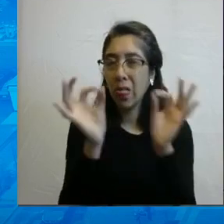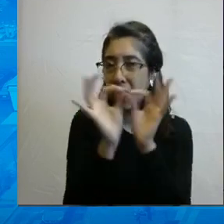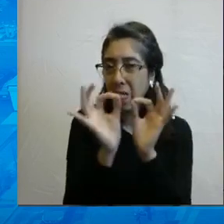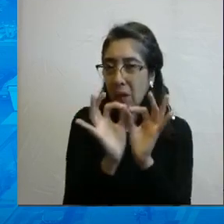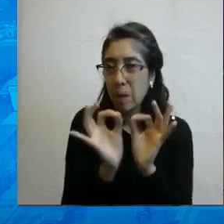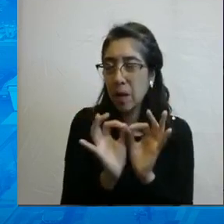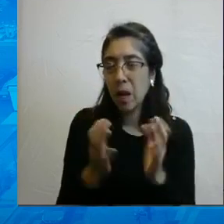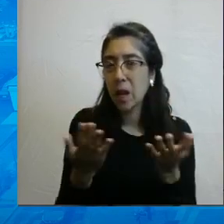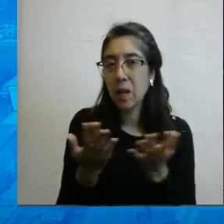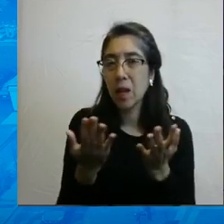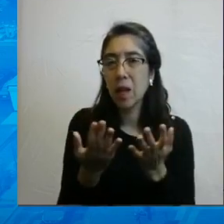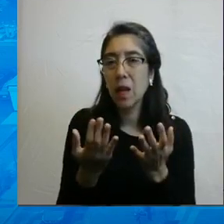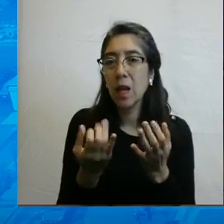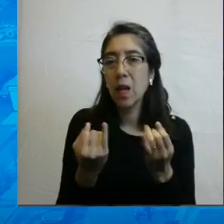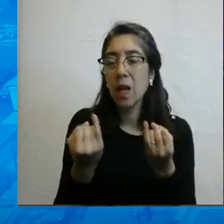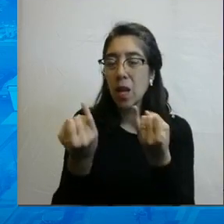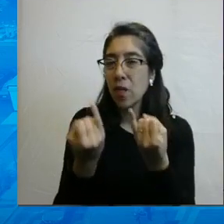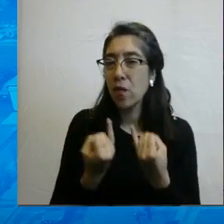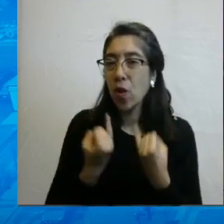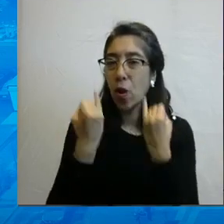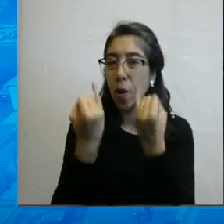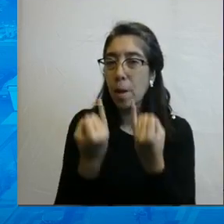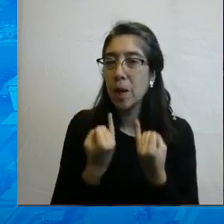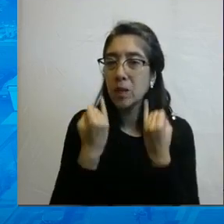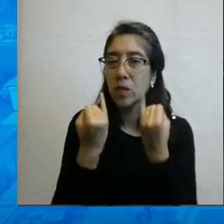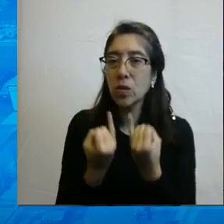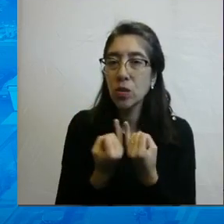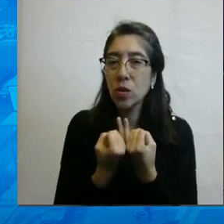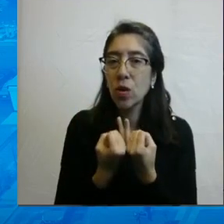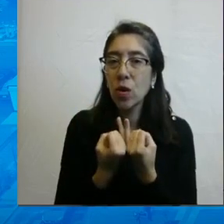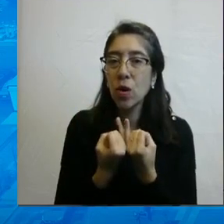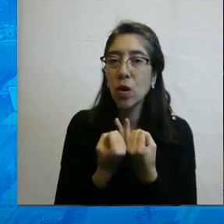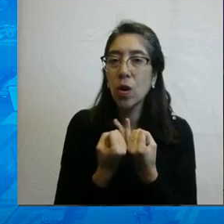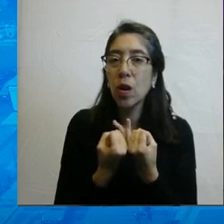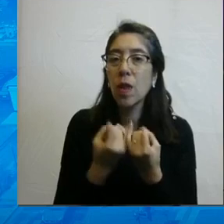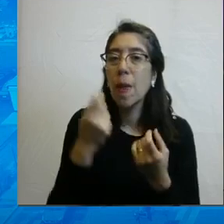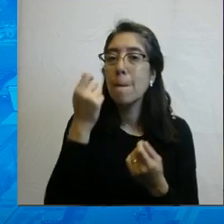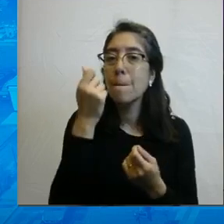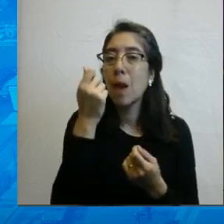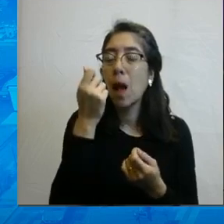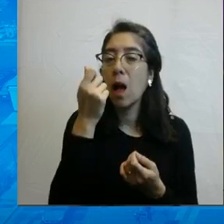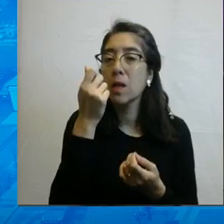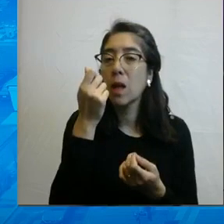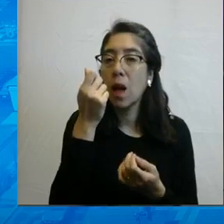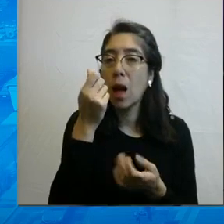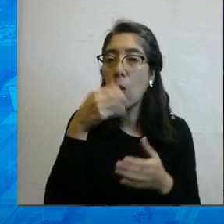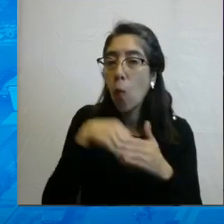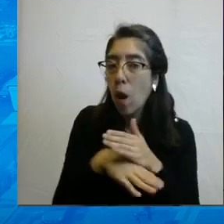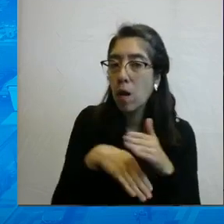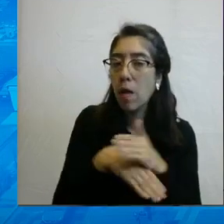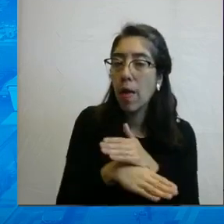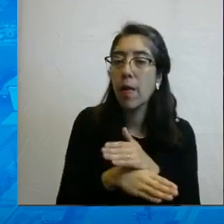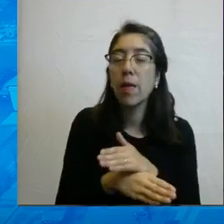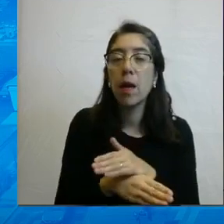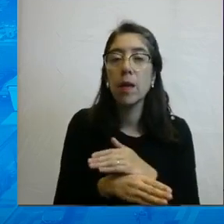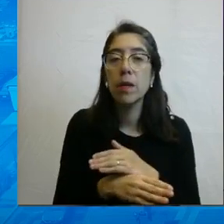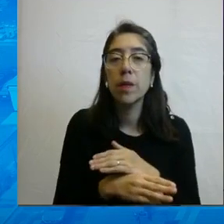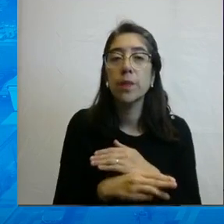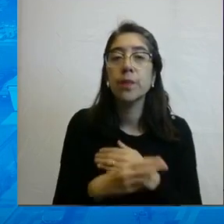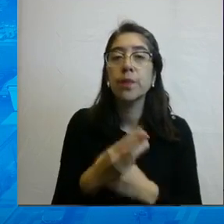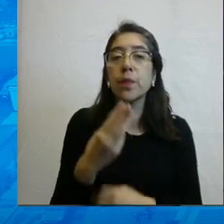pasivo acumulado al segundo semestre del año 2023. Y lo mismo respecto del